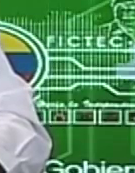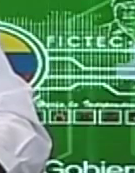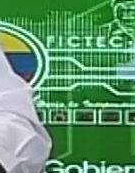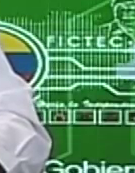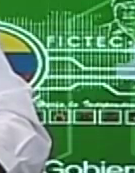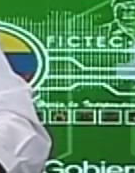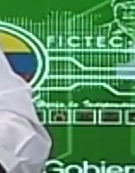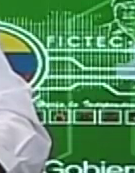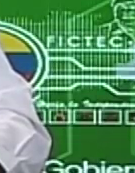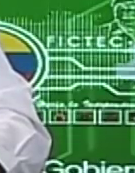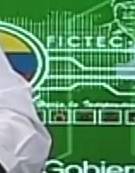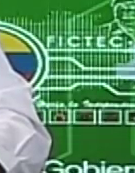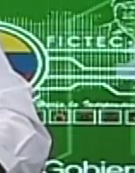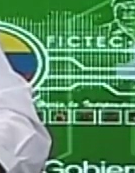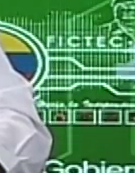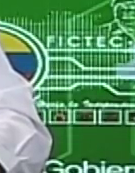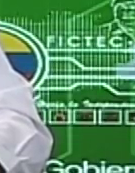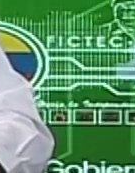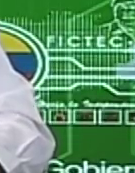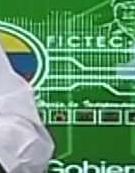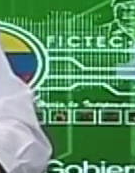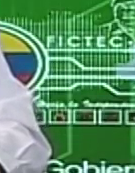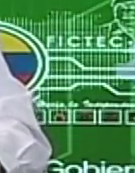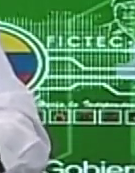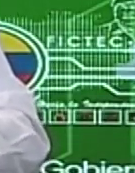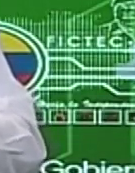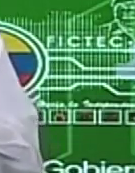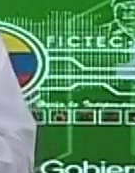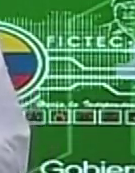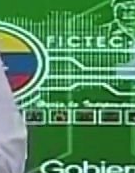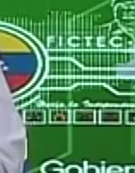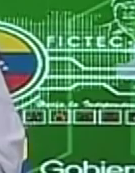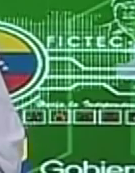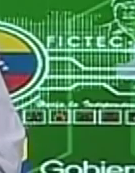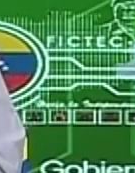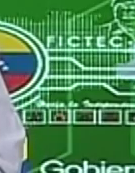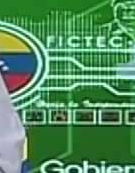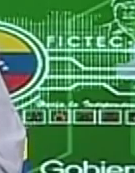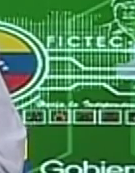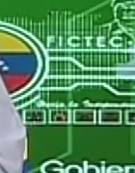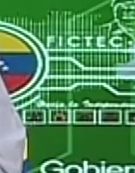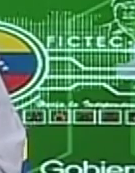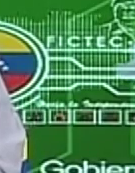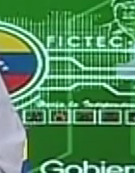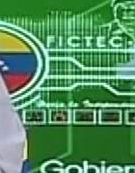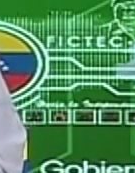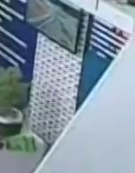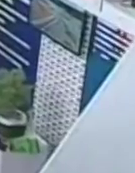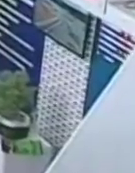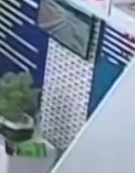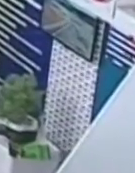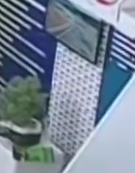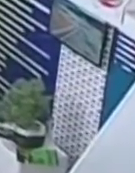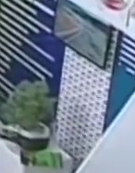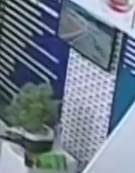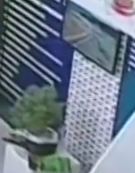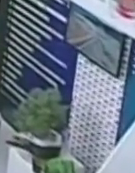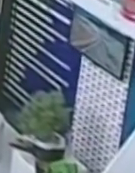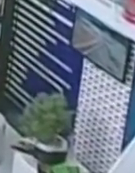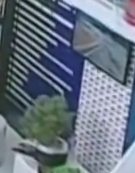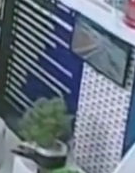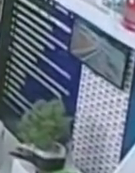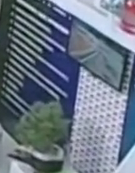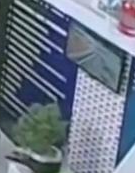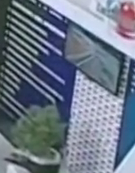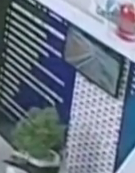resultados de esta primera feria de la innovación, la ciencia y tecnología. 2019,